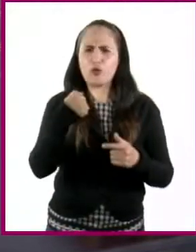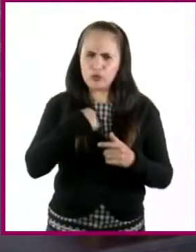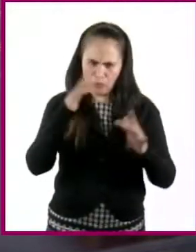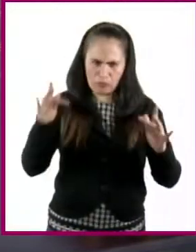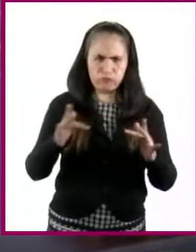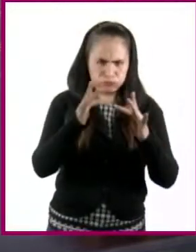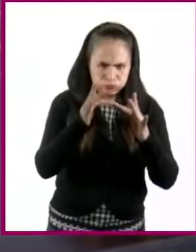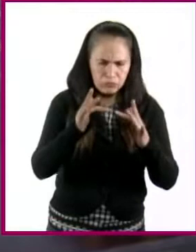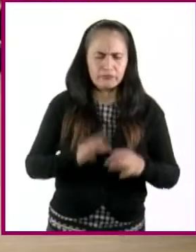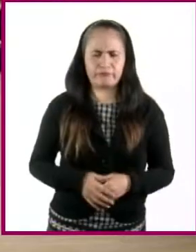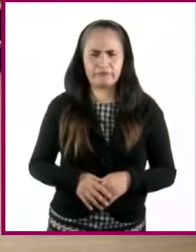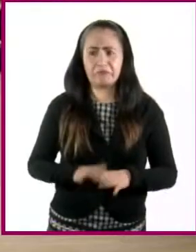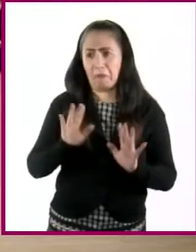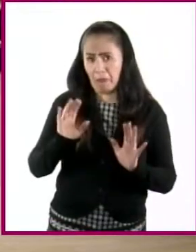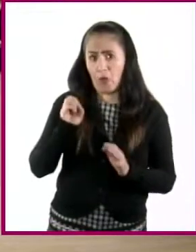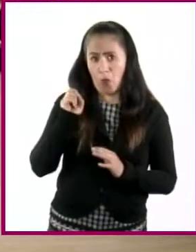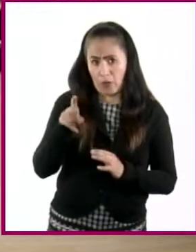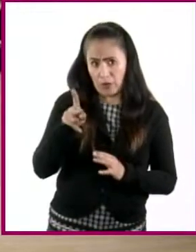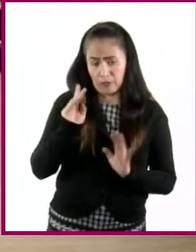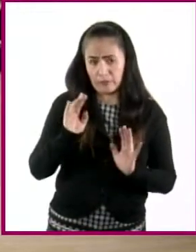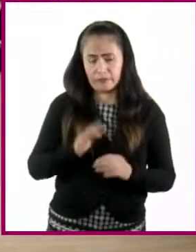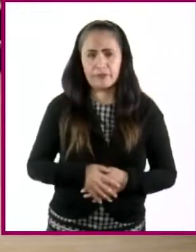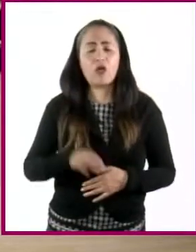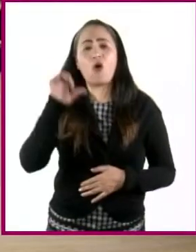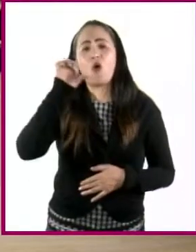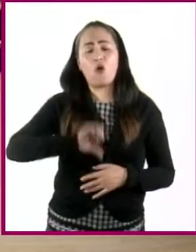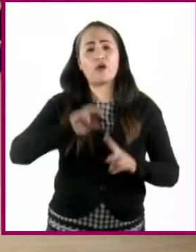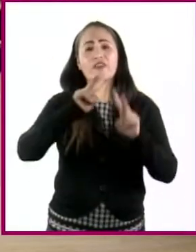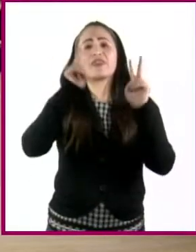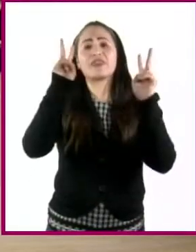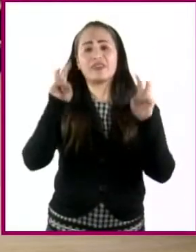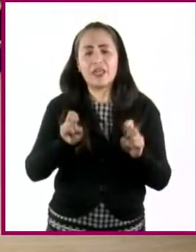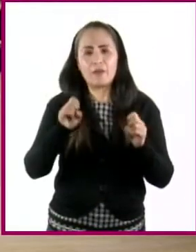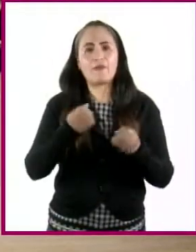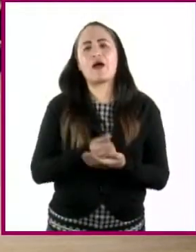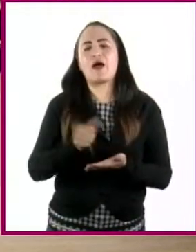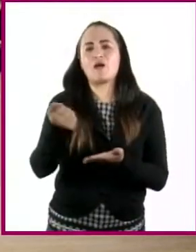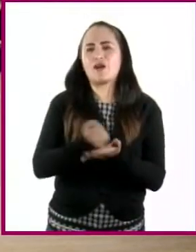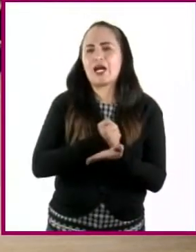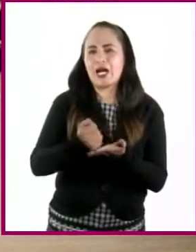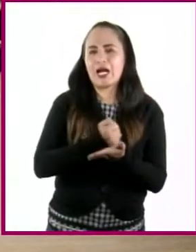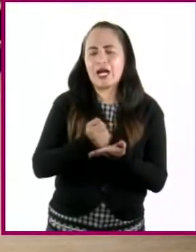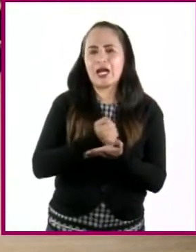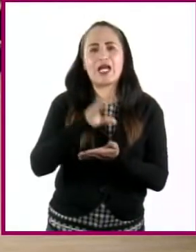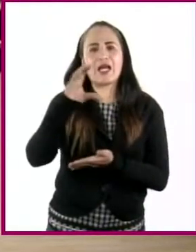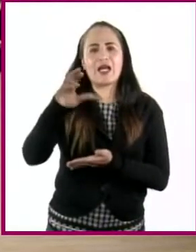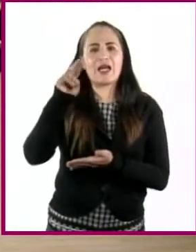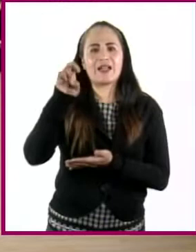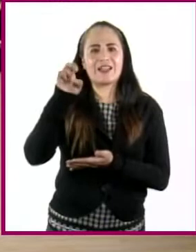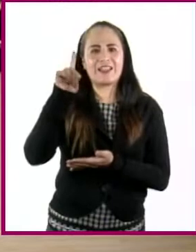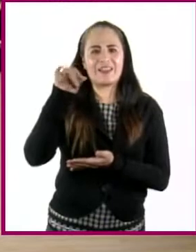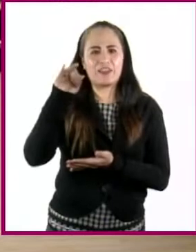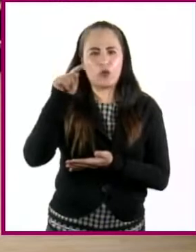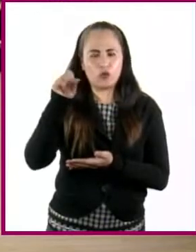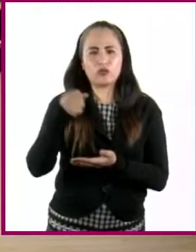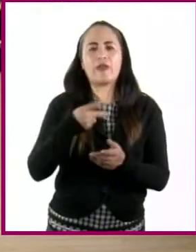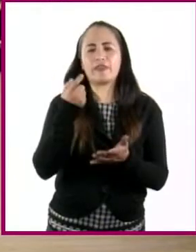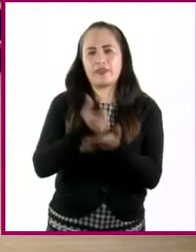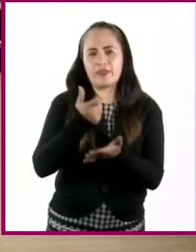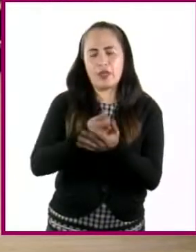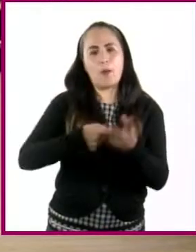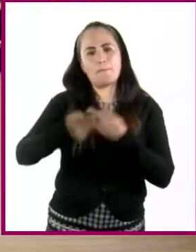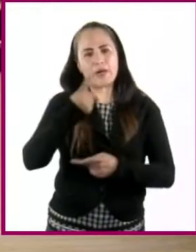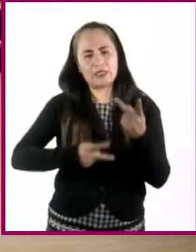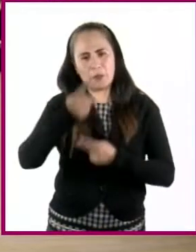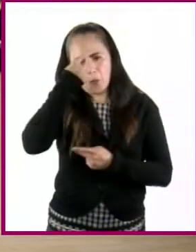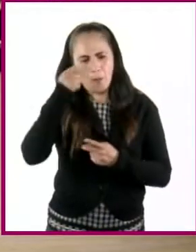Ok, bueno. Hoy vamos a hablar de los créditos. Los créditos son préstamos de dinero para cubrir diferentes